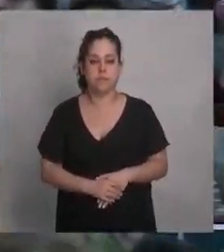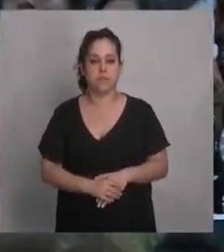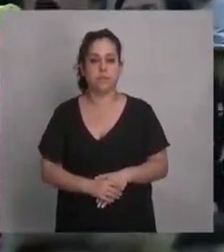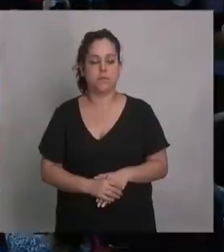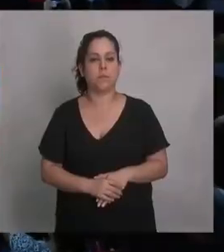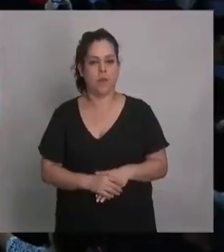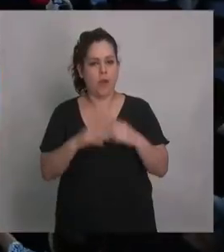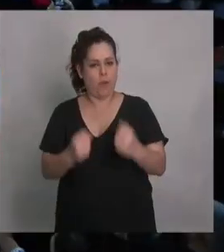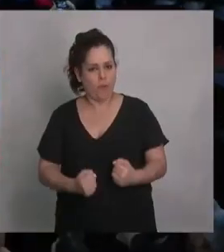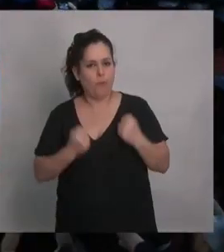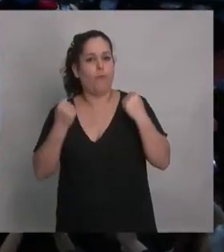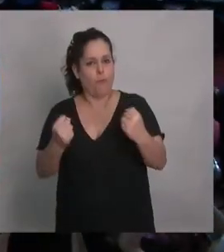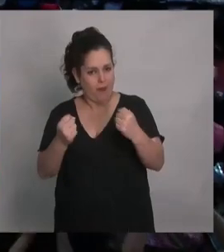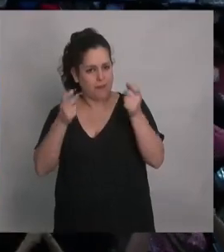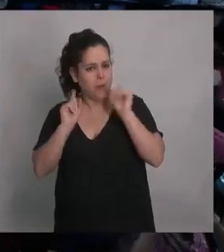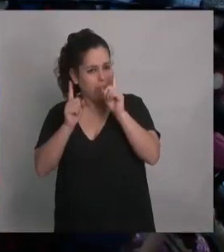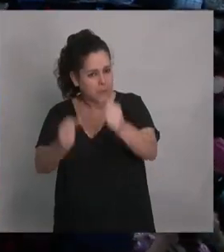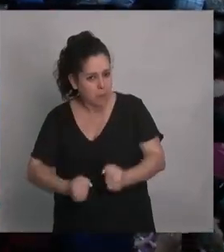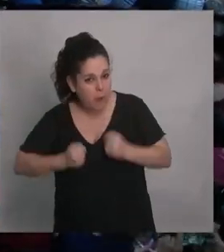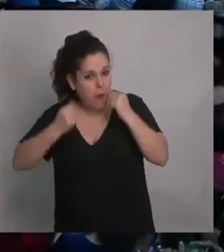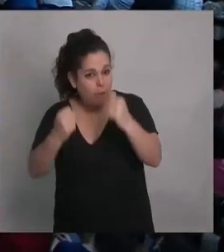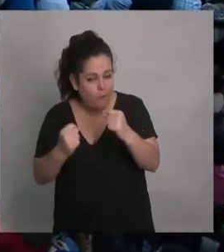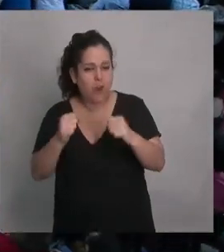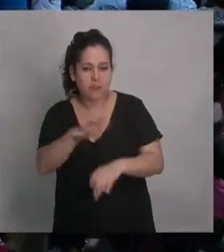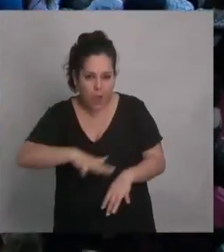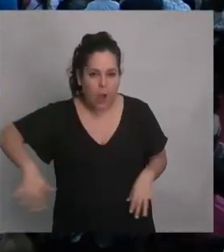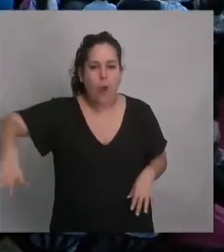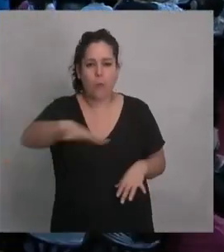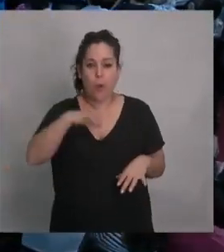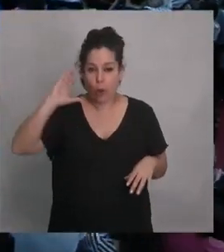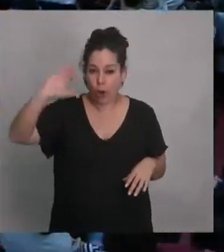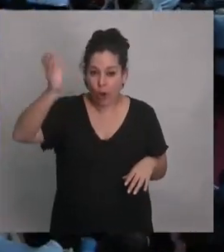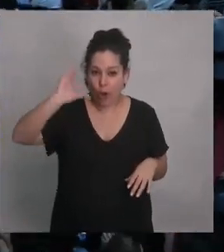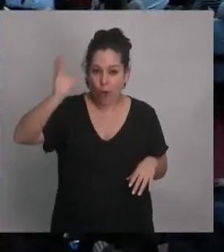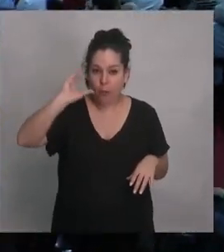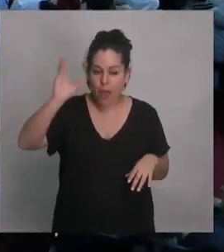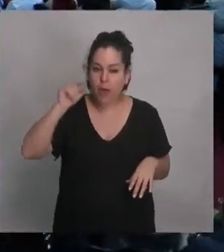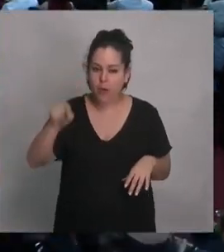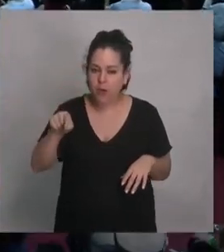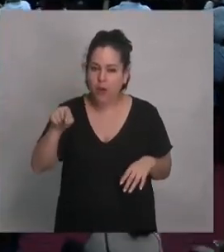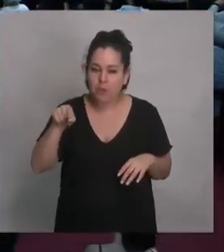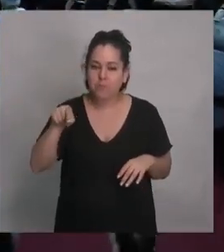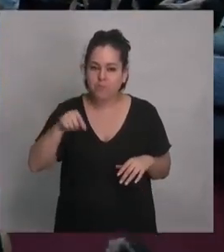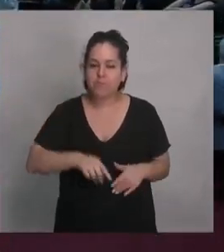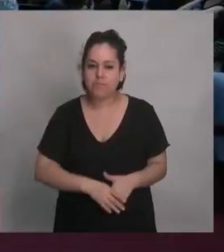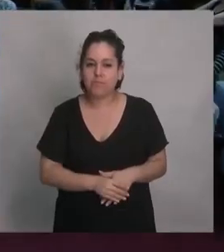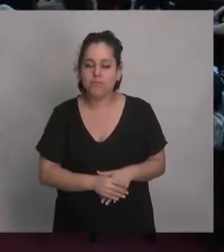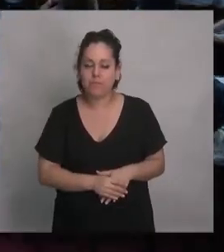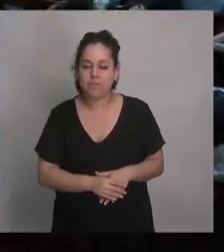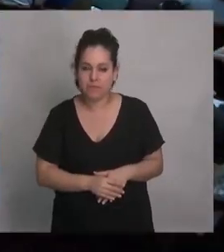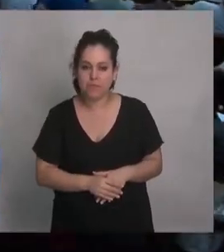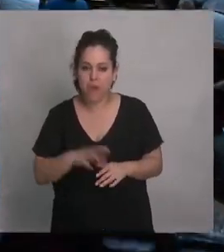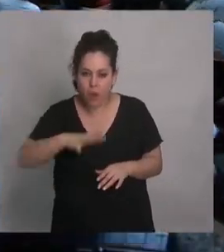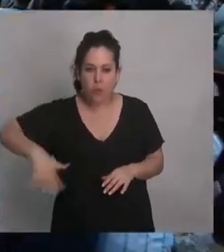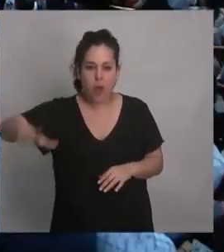Fuerza, con esa fuerza del pueblo colombiano que